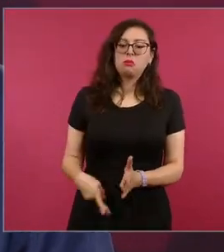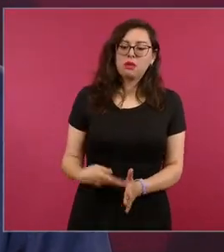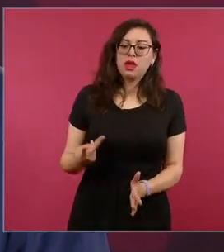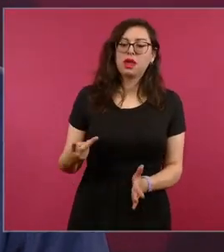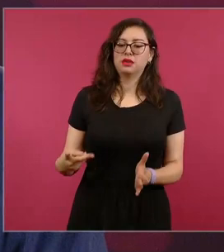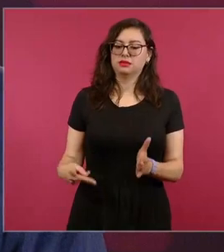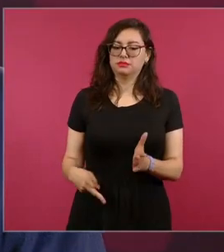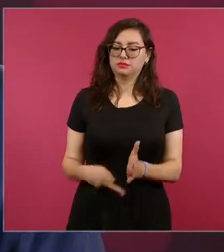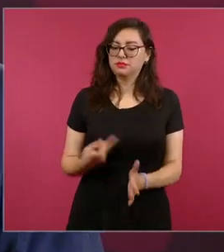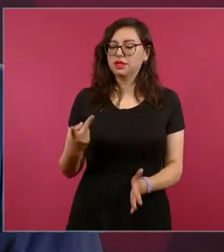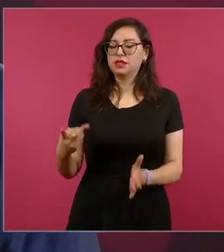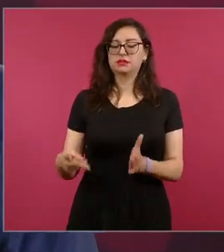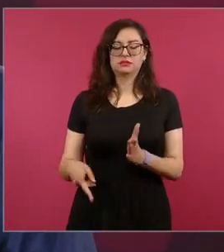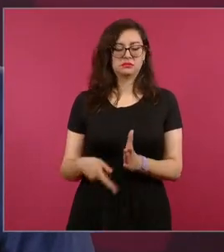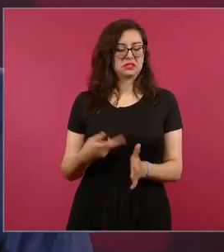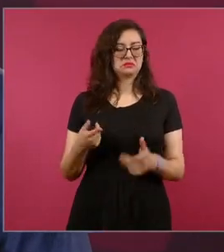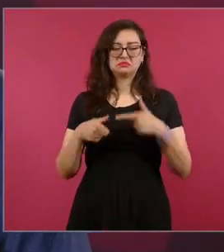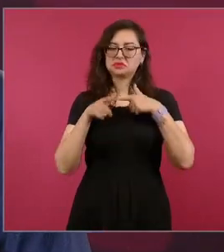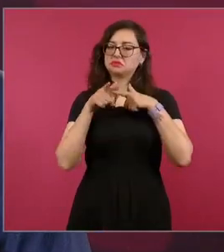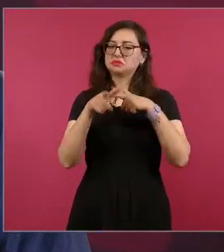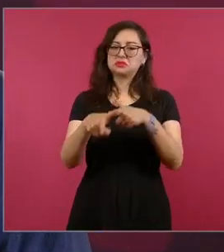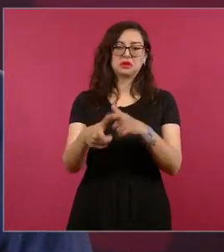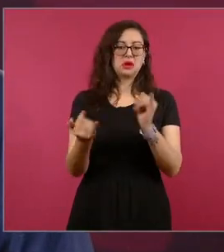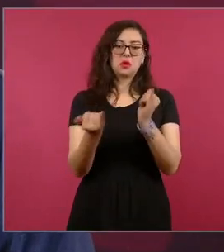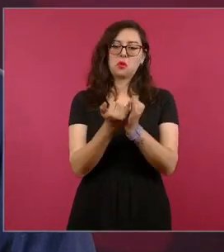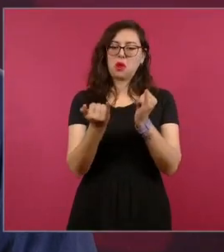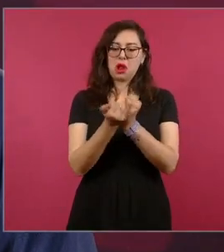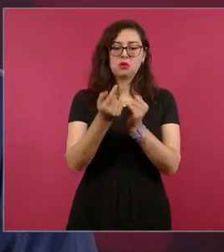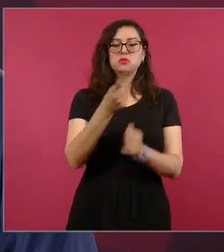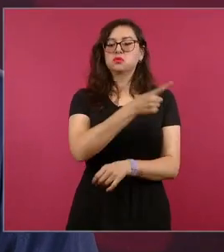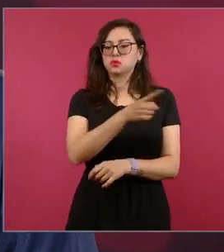Estamos ayudando